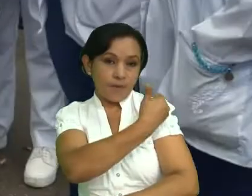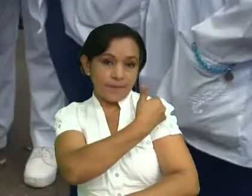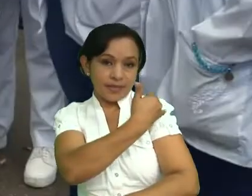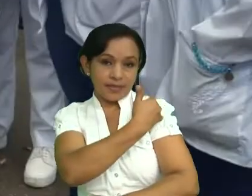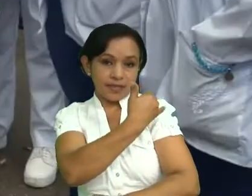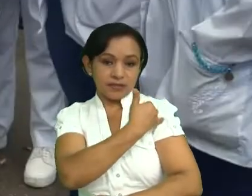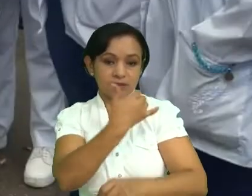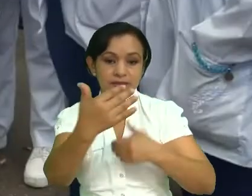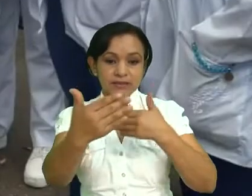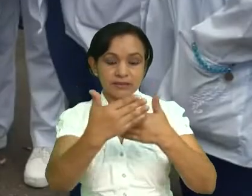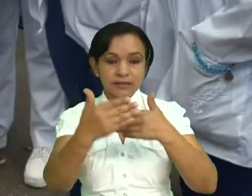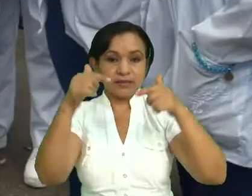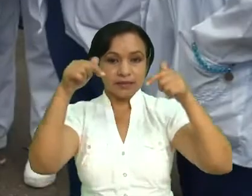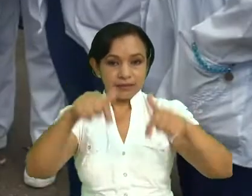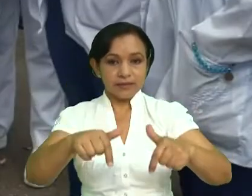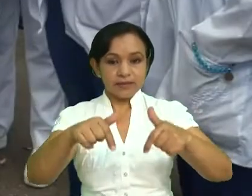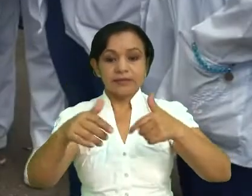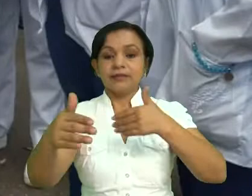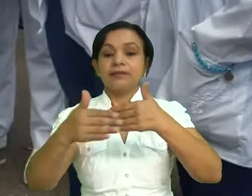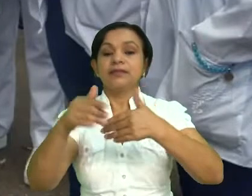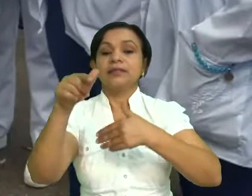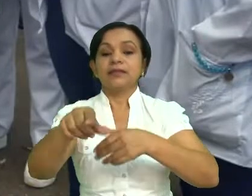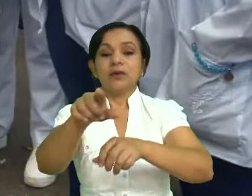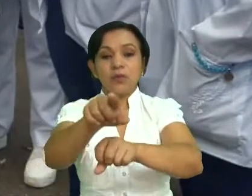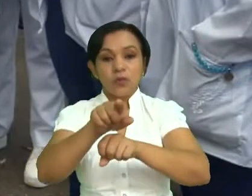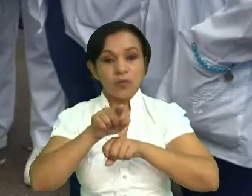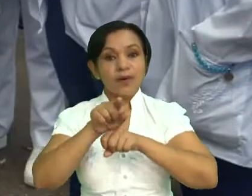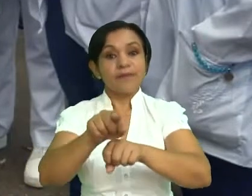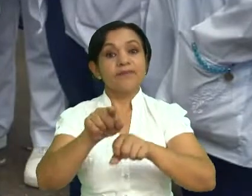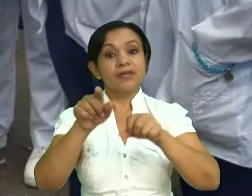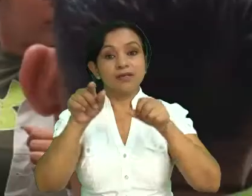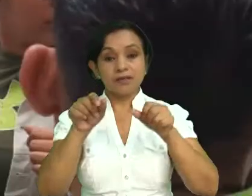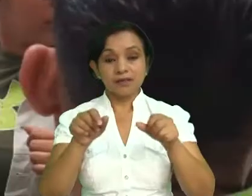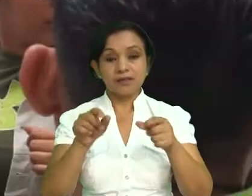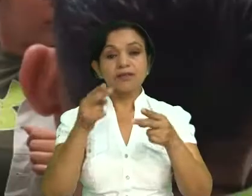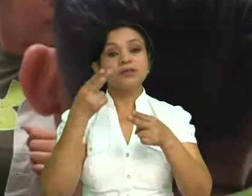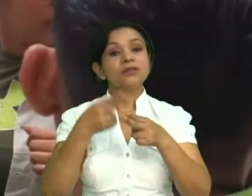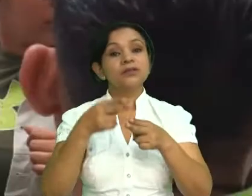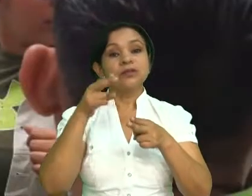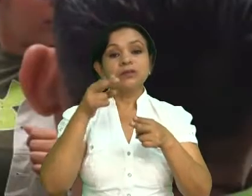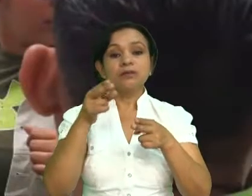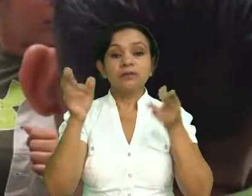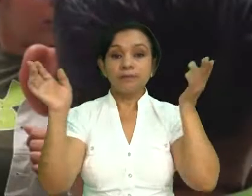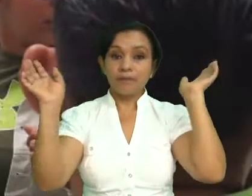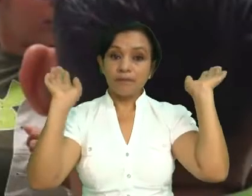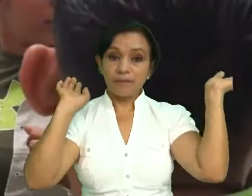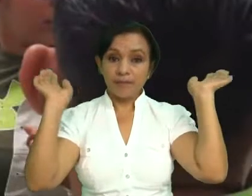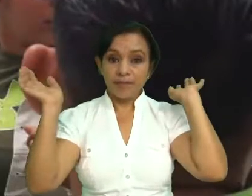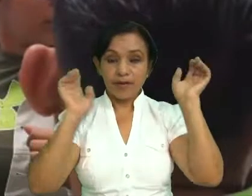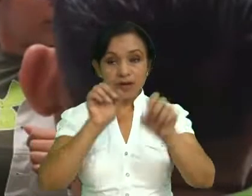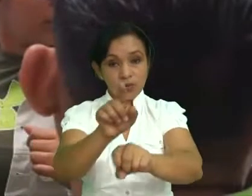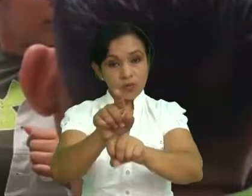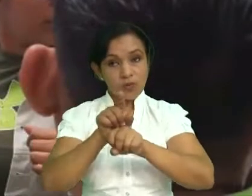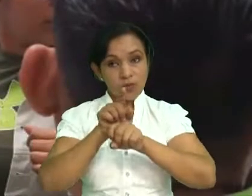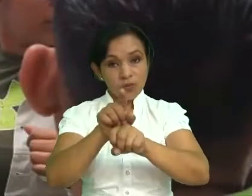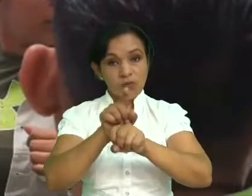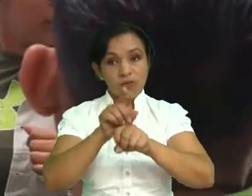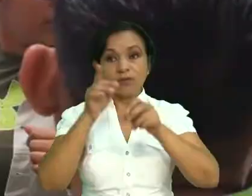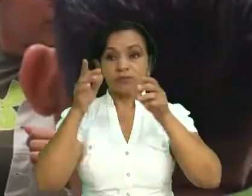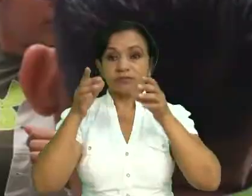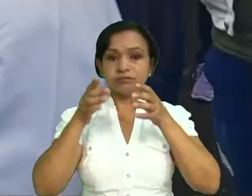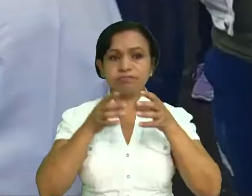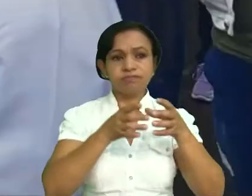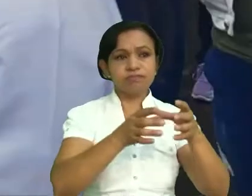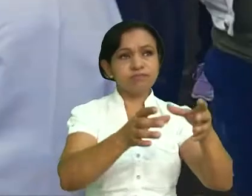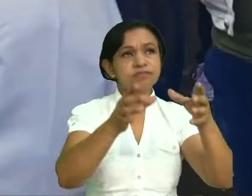tenemos ahí cerca del Roberto Buembe, en este caso el mercado, ¿verdad? Que entonces nosotros fuimos